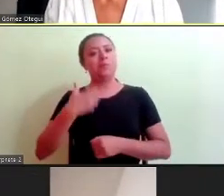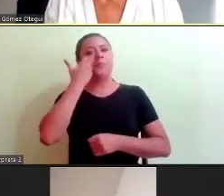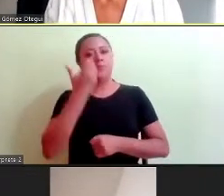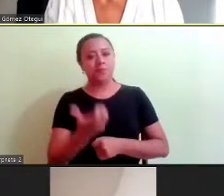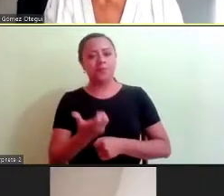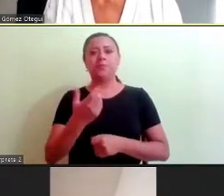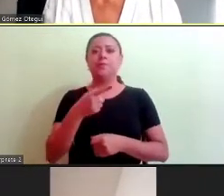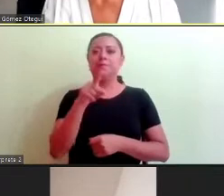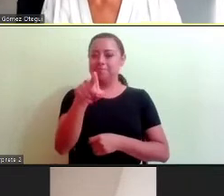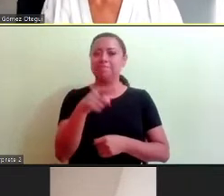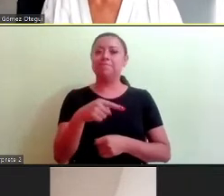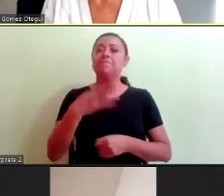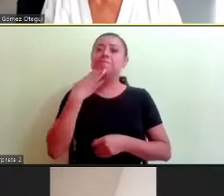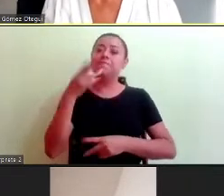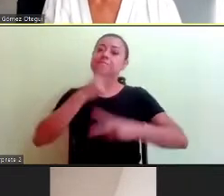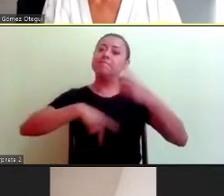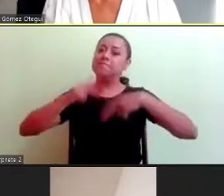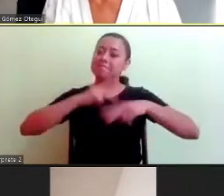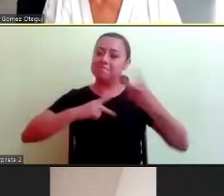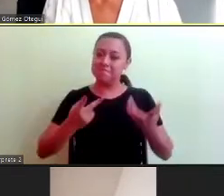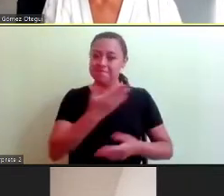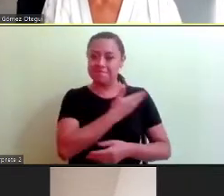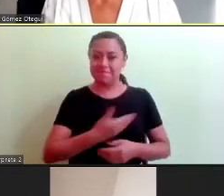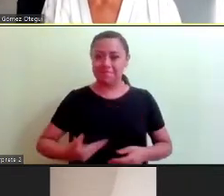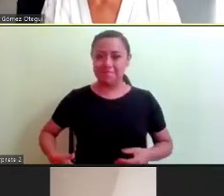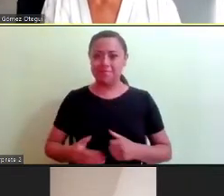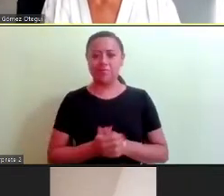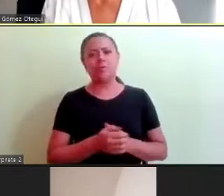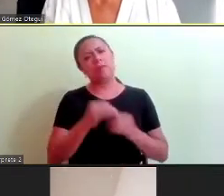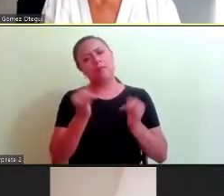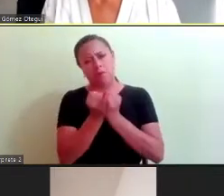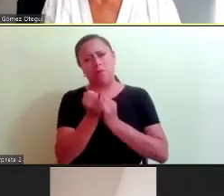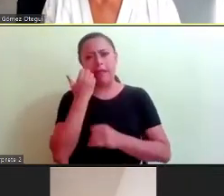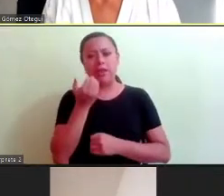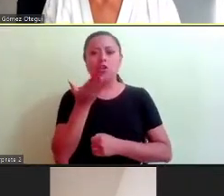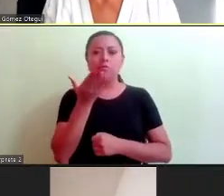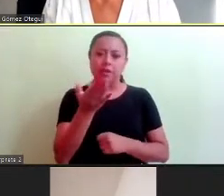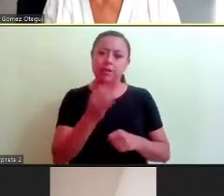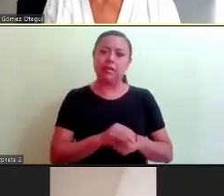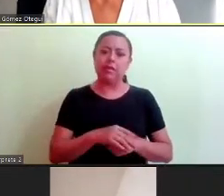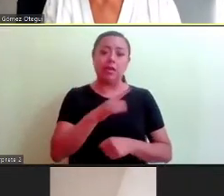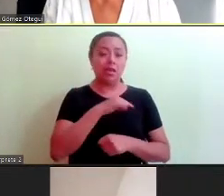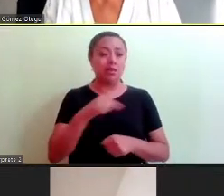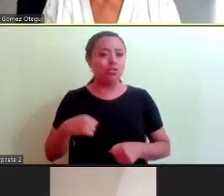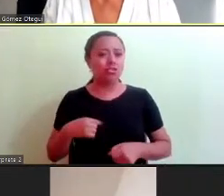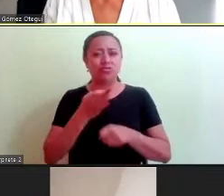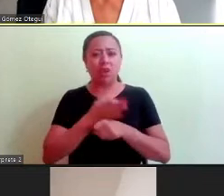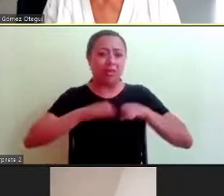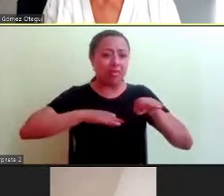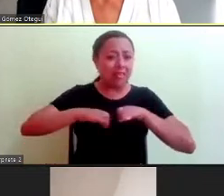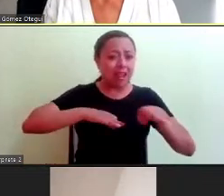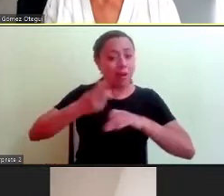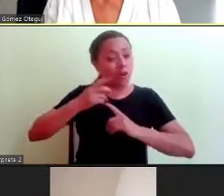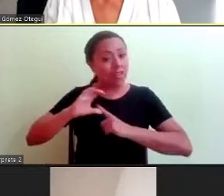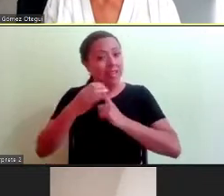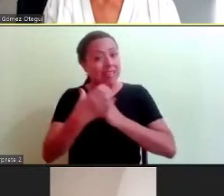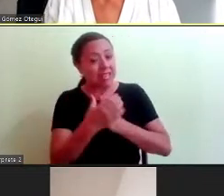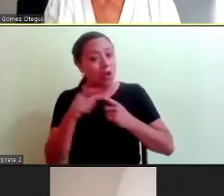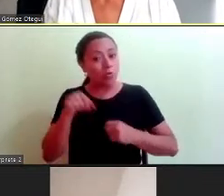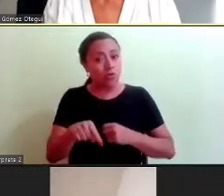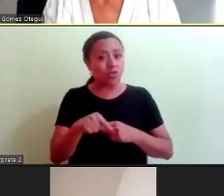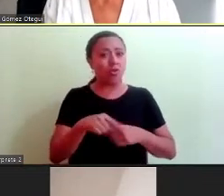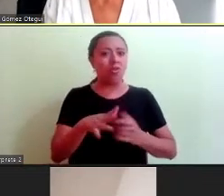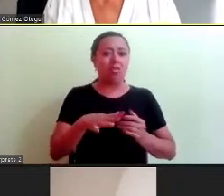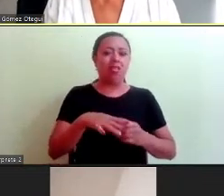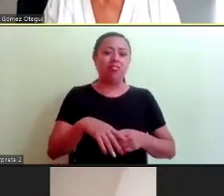presidenta, y también pedirle que no bajemos la guardia en el trabajo que tiene que ver con esta comisión, ya que es una de las comisiones que ha sido